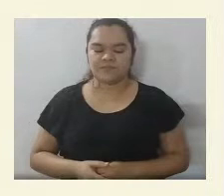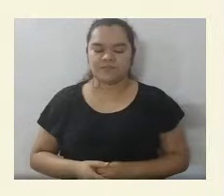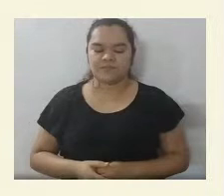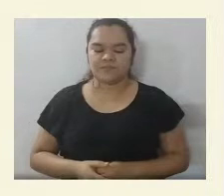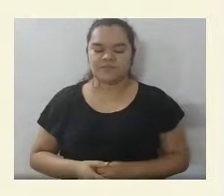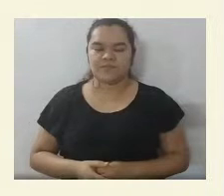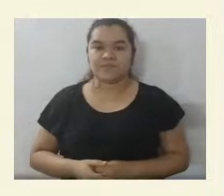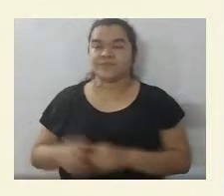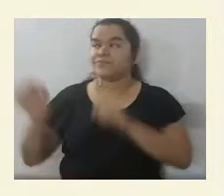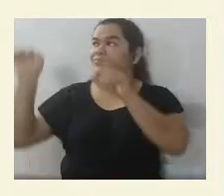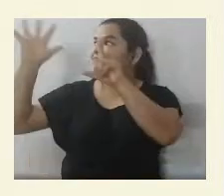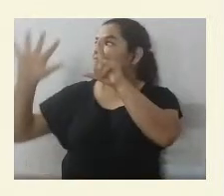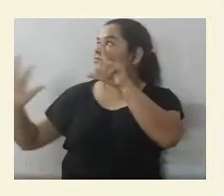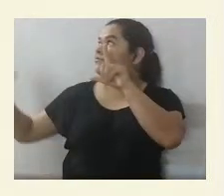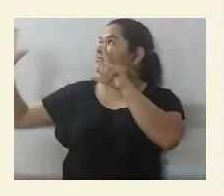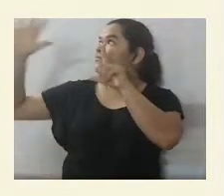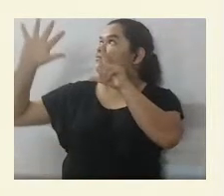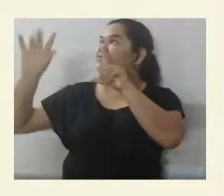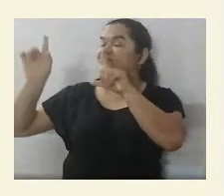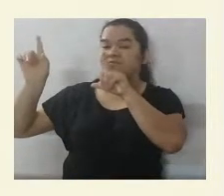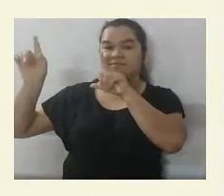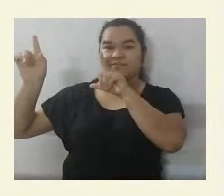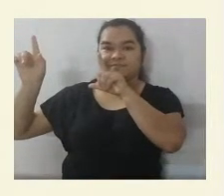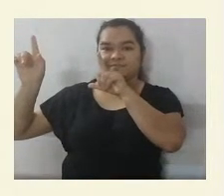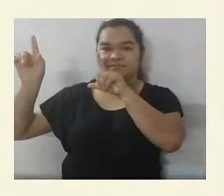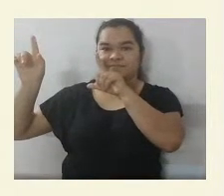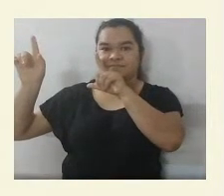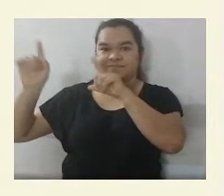Ahí está. Perfecto. Bueno.